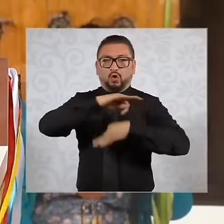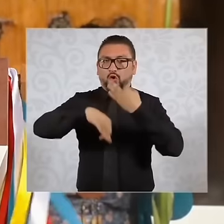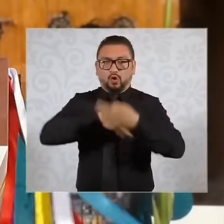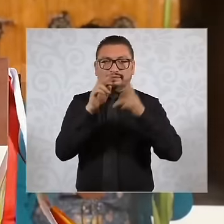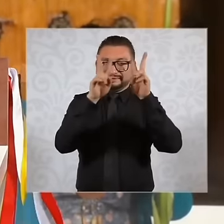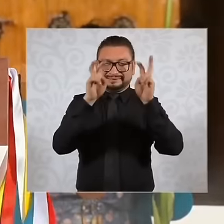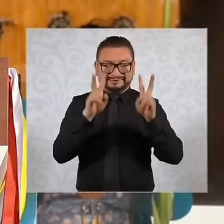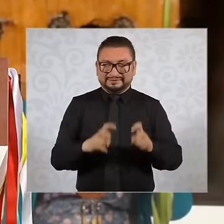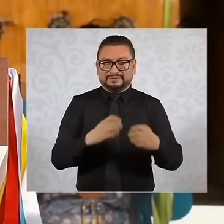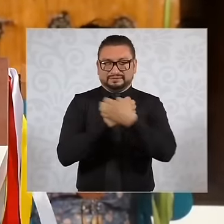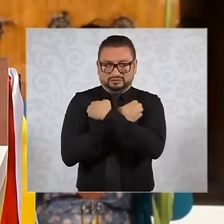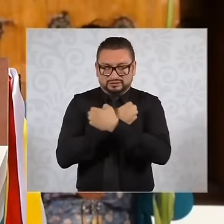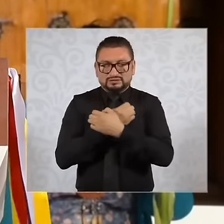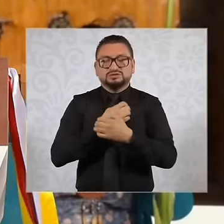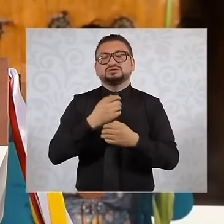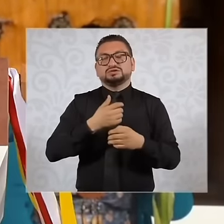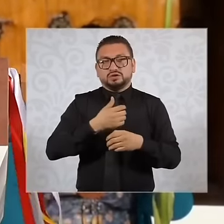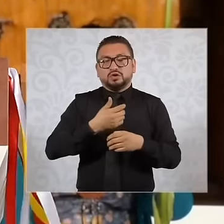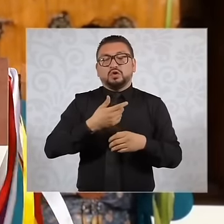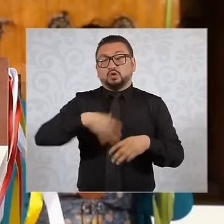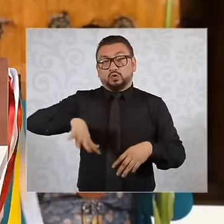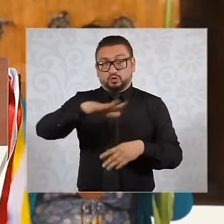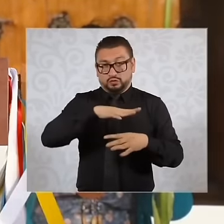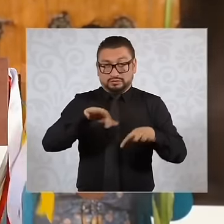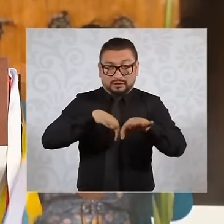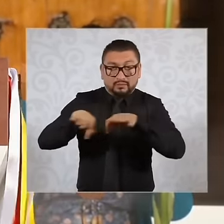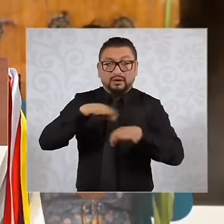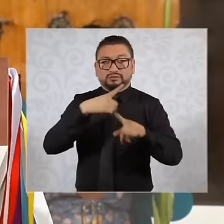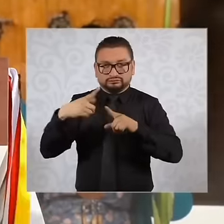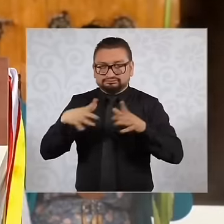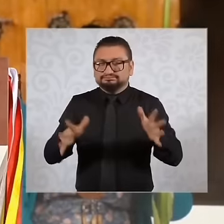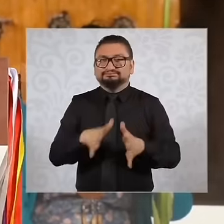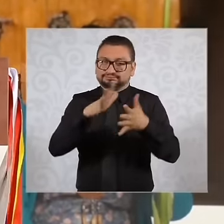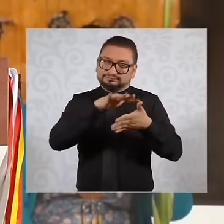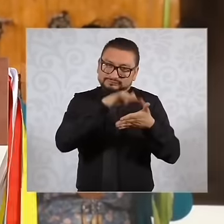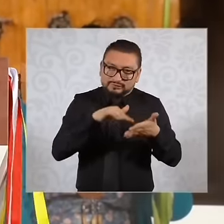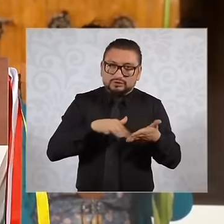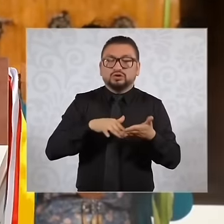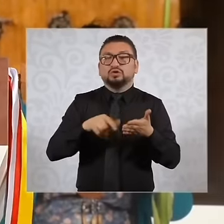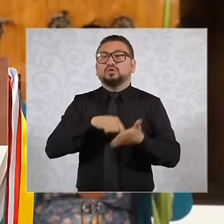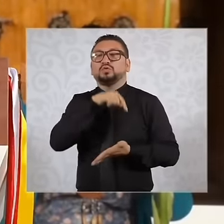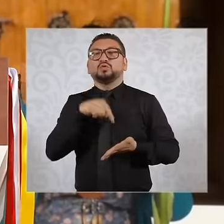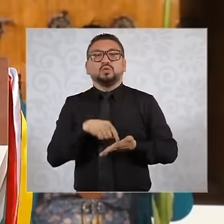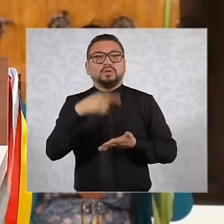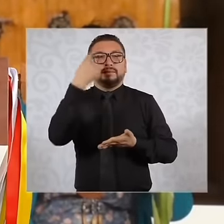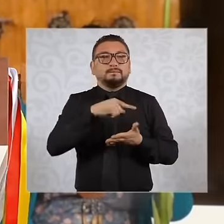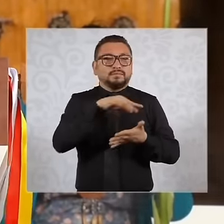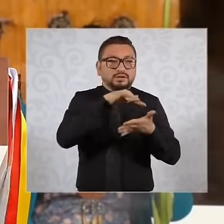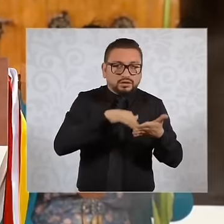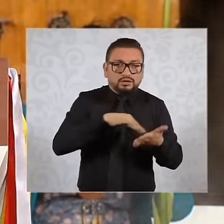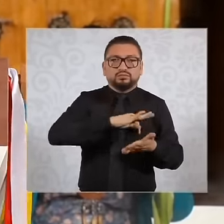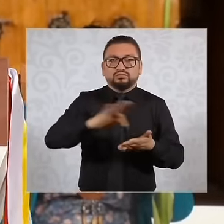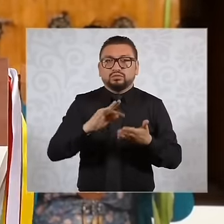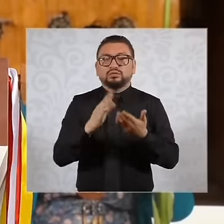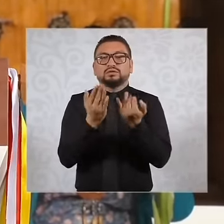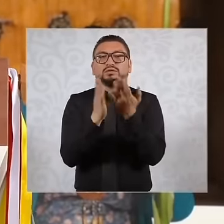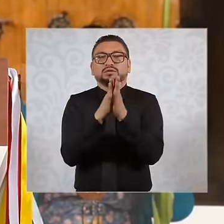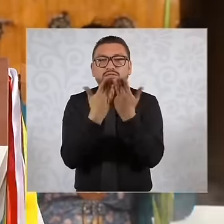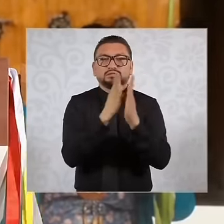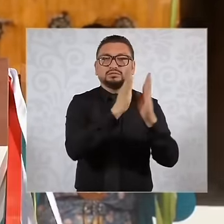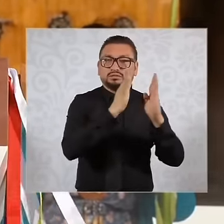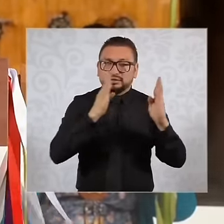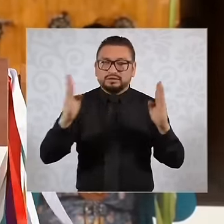ámbitos educativos y laborales, creando más salas de lectura, redes de librerías,